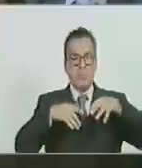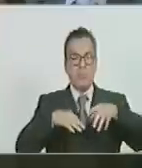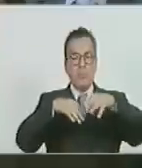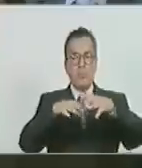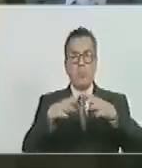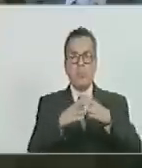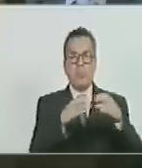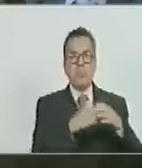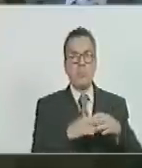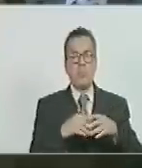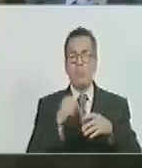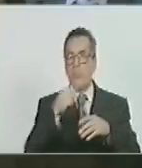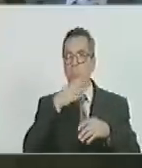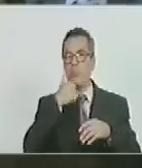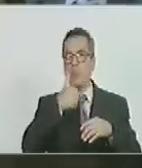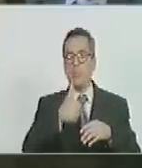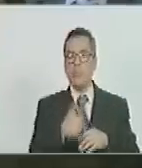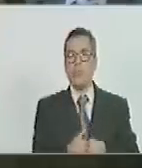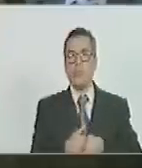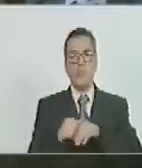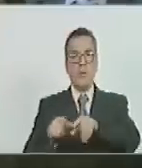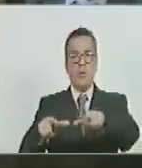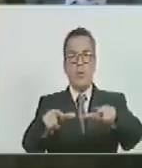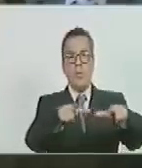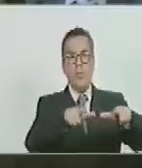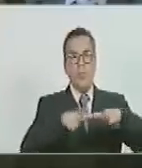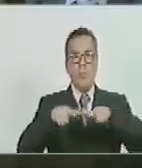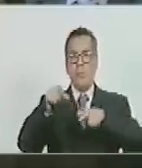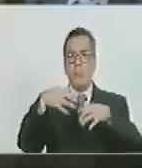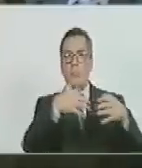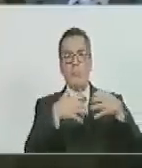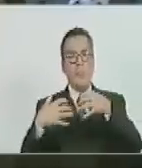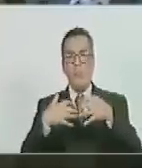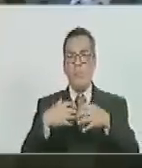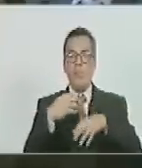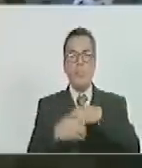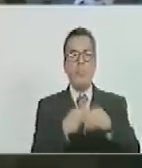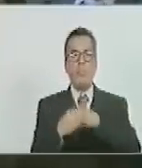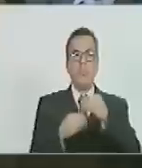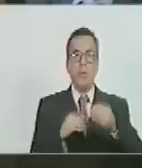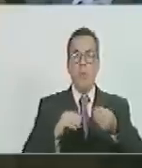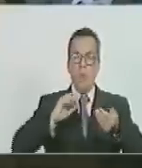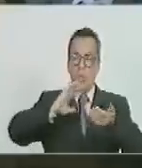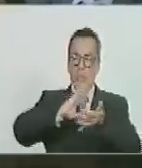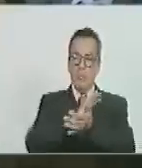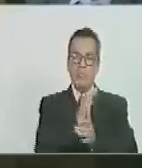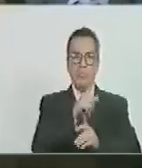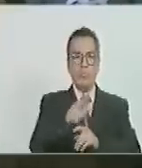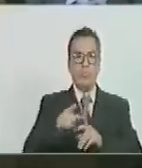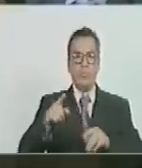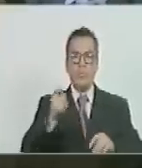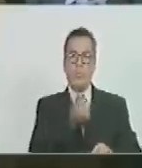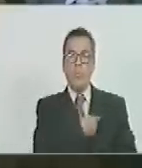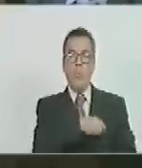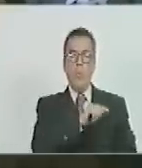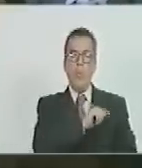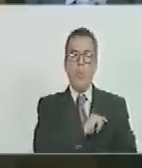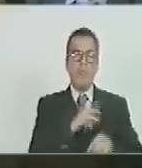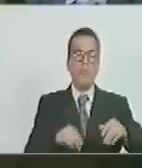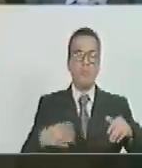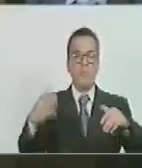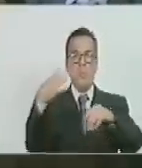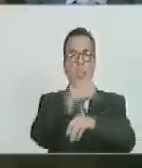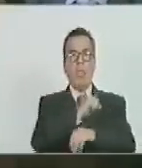artillería un extraordinario escenario en esa batalla que se daba y arrollaba a los realistas y por supuesto lograba